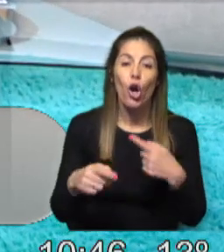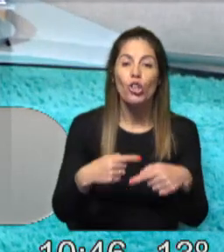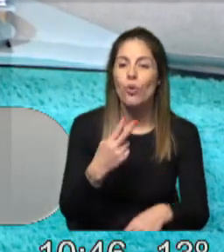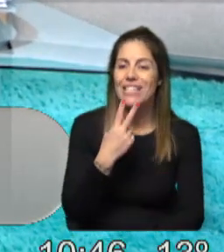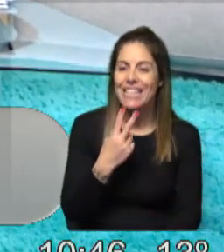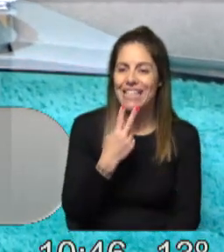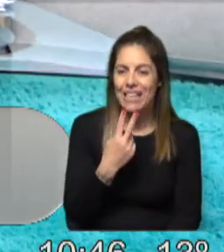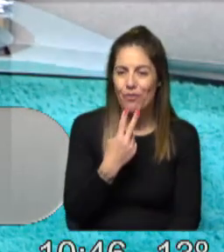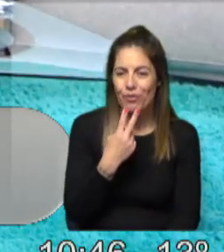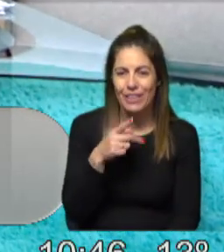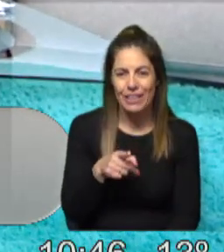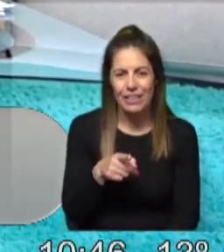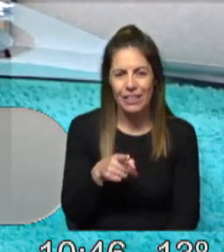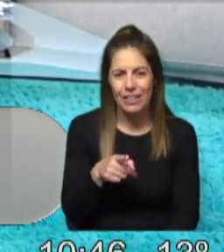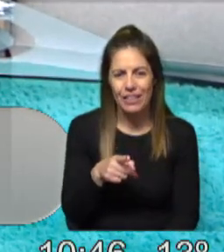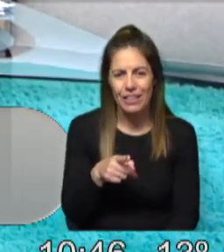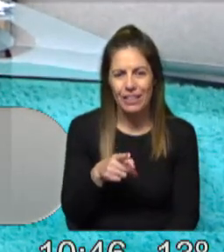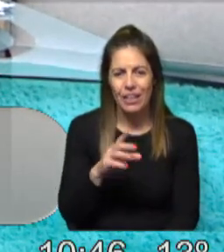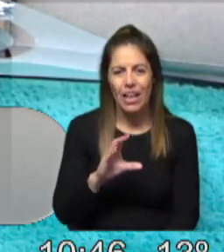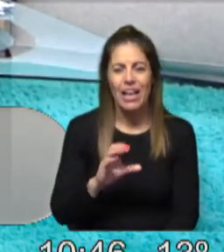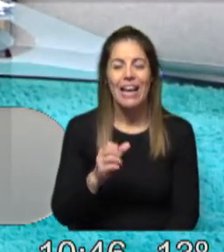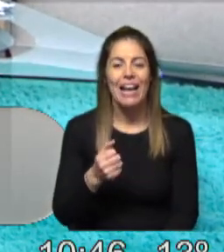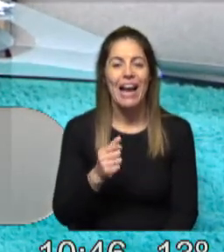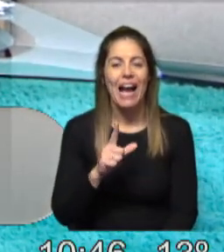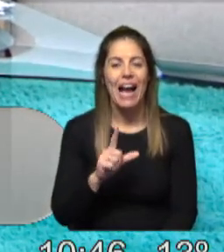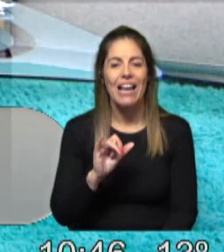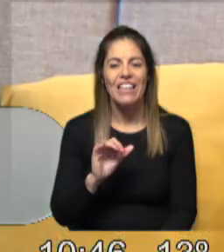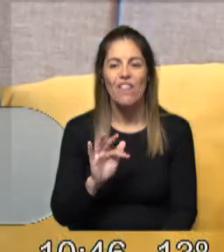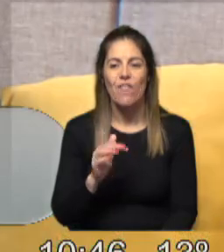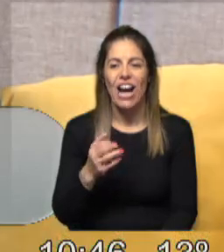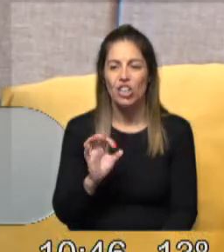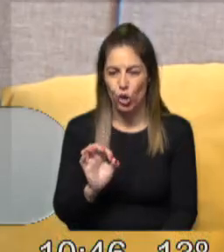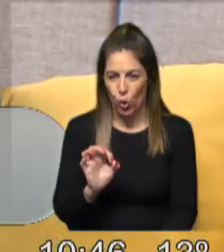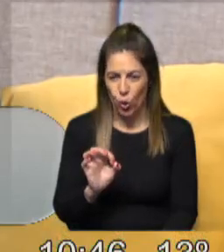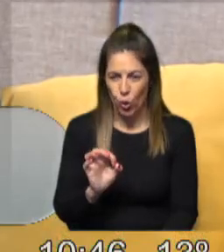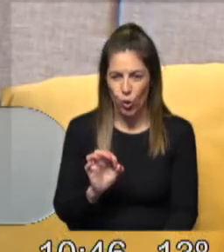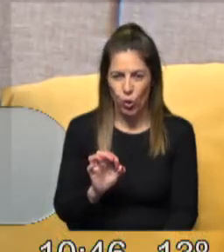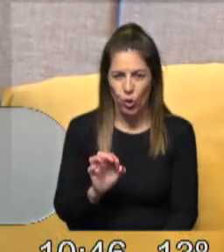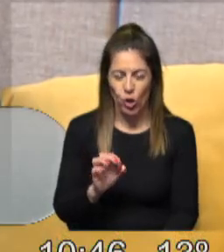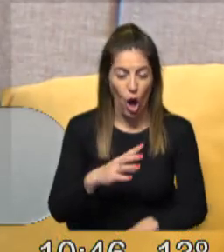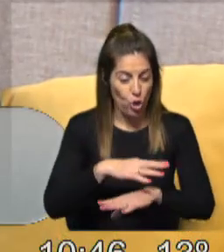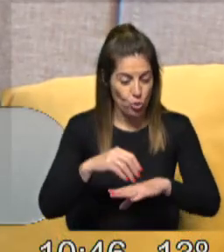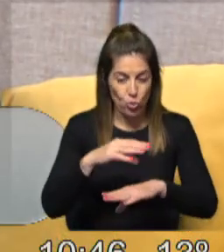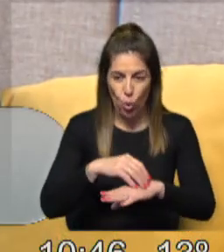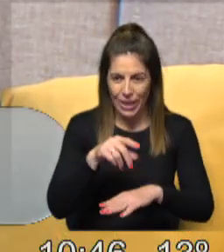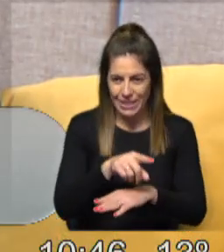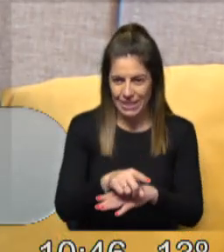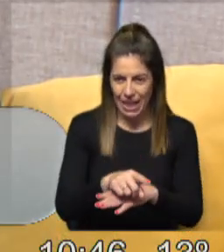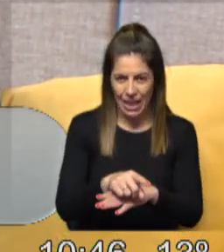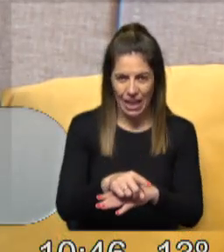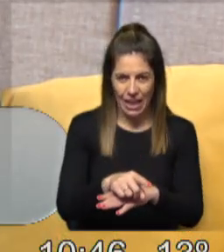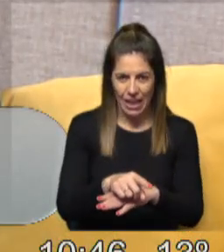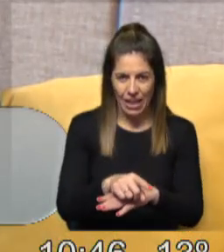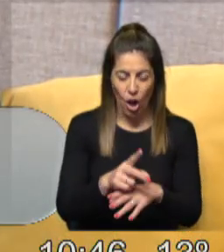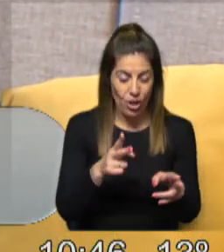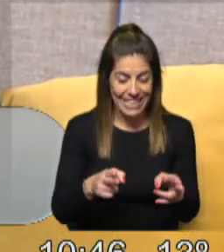Sí. Vamos a Califato. Nos vamos a Suecia. Es una